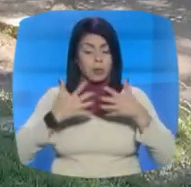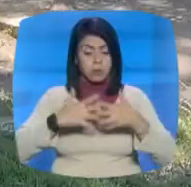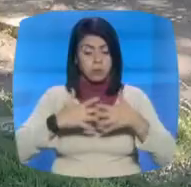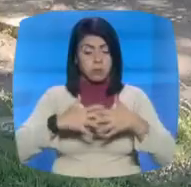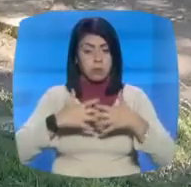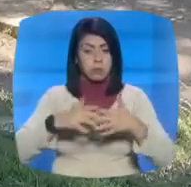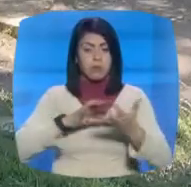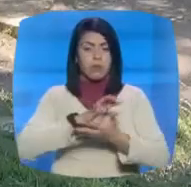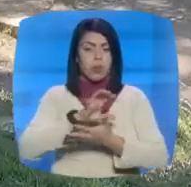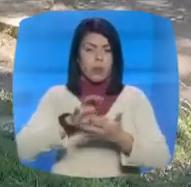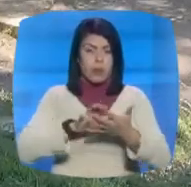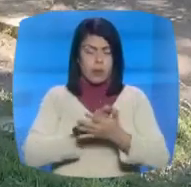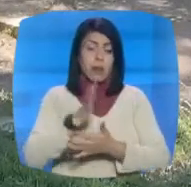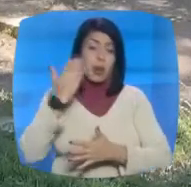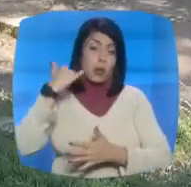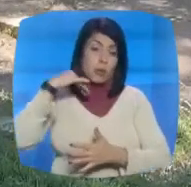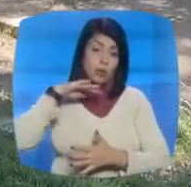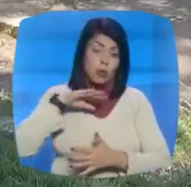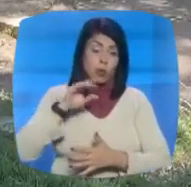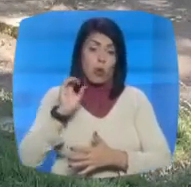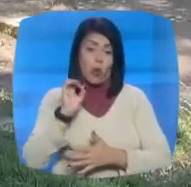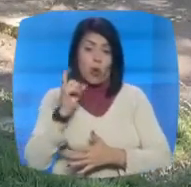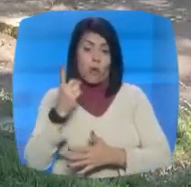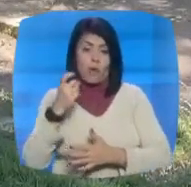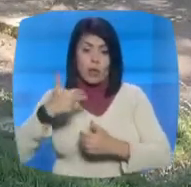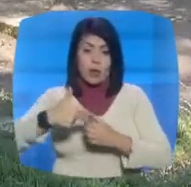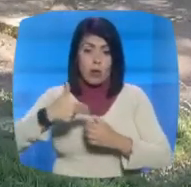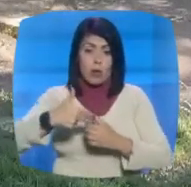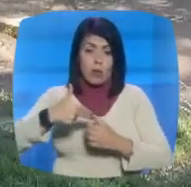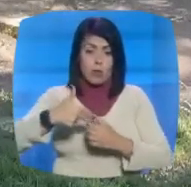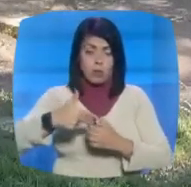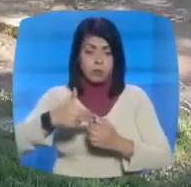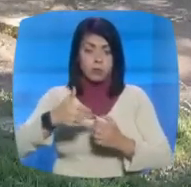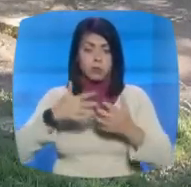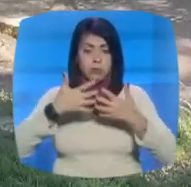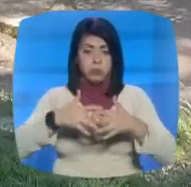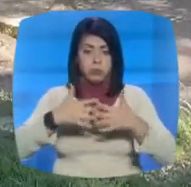pudo sufrir un desperfecto mecánico por falta de combustible.